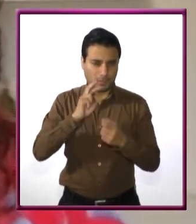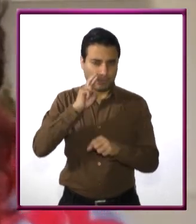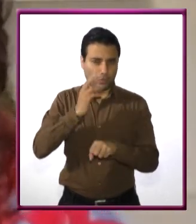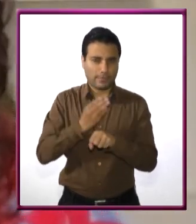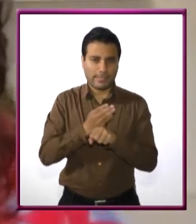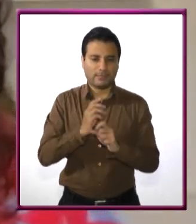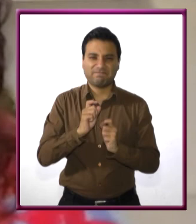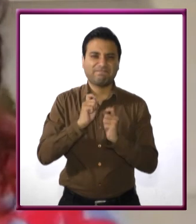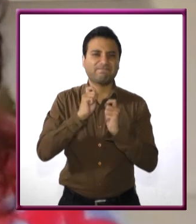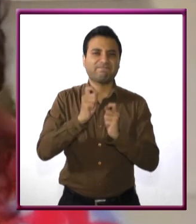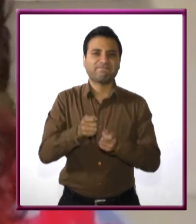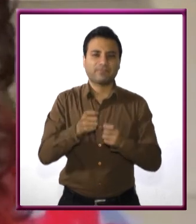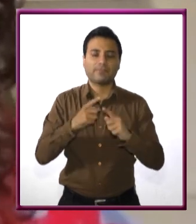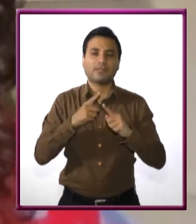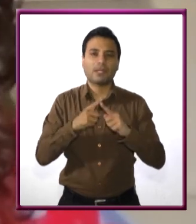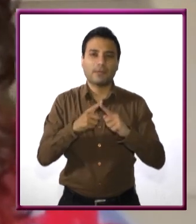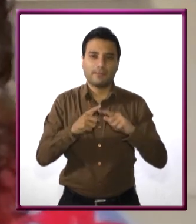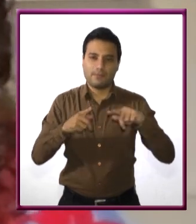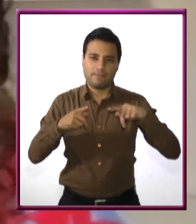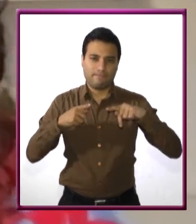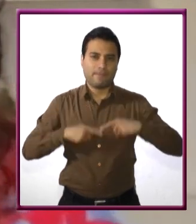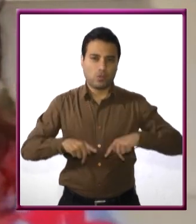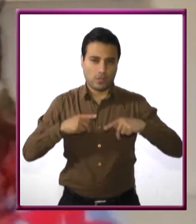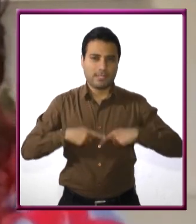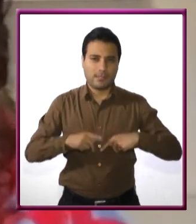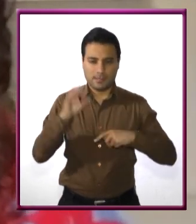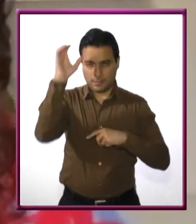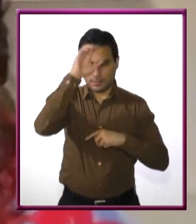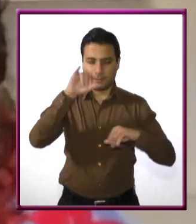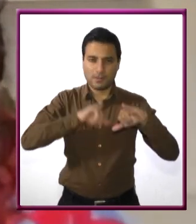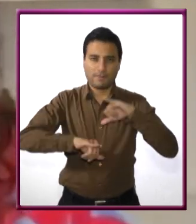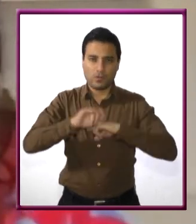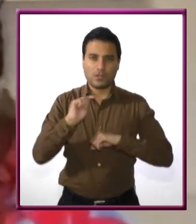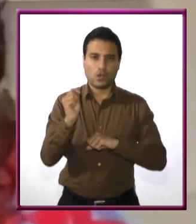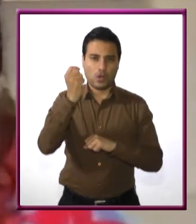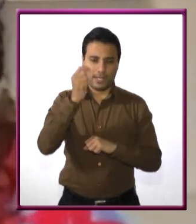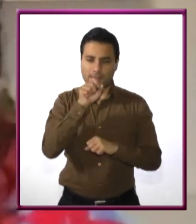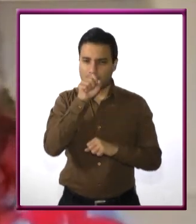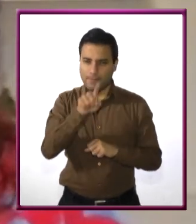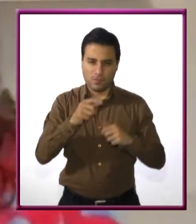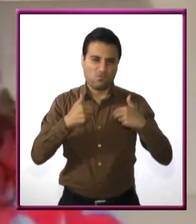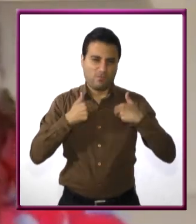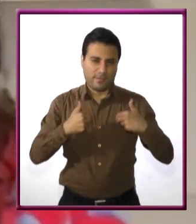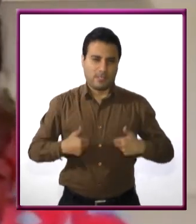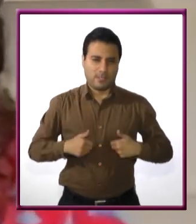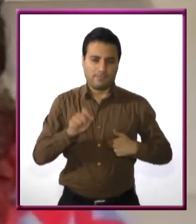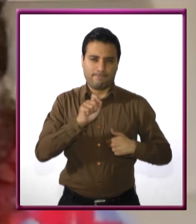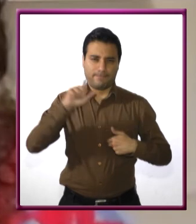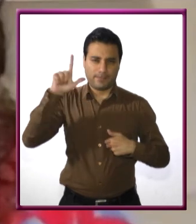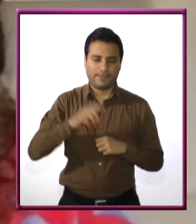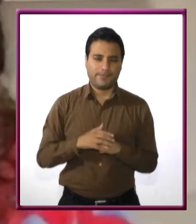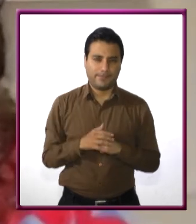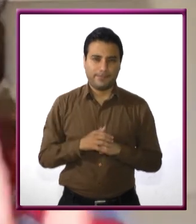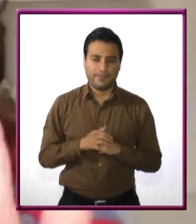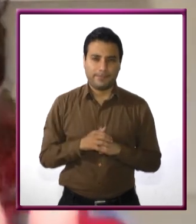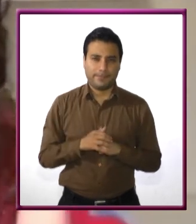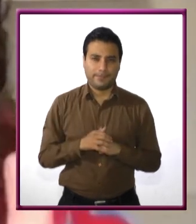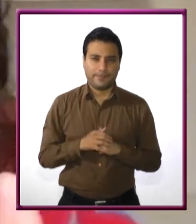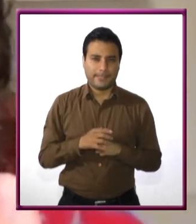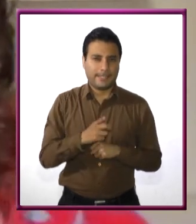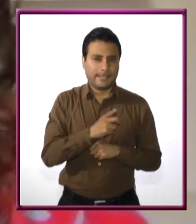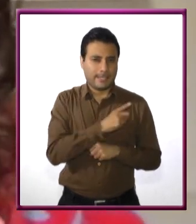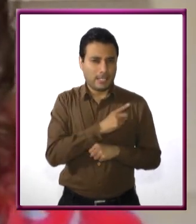responsabilidad, creo, de la gente que está involucrada en ciencia y tecnología y también en humanidades, por supuesto, intentar